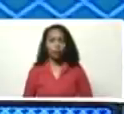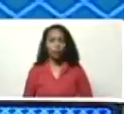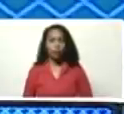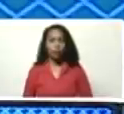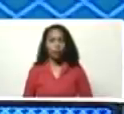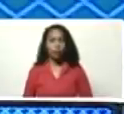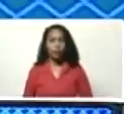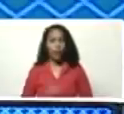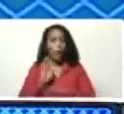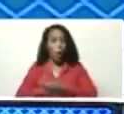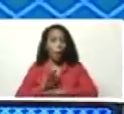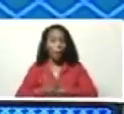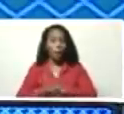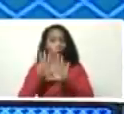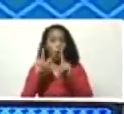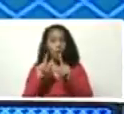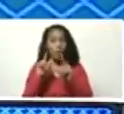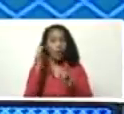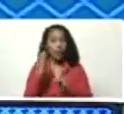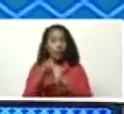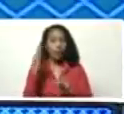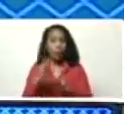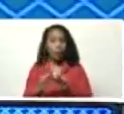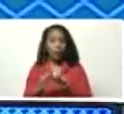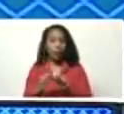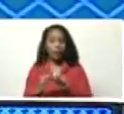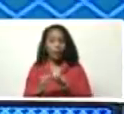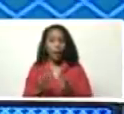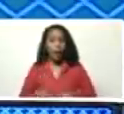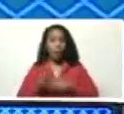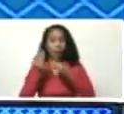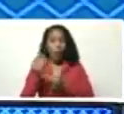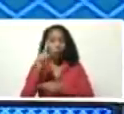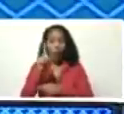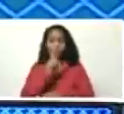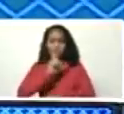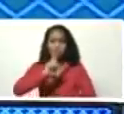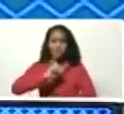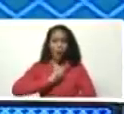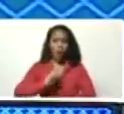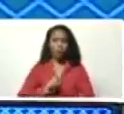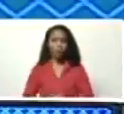Y los sucesos del 11 de septiembre le entregaron un enemigo